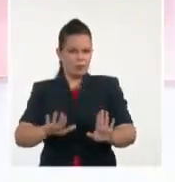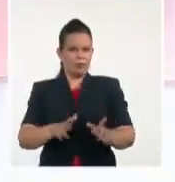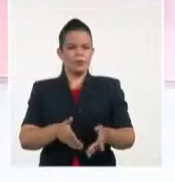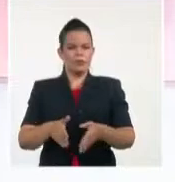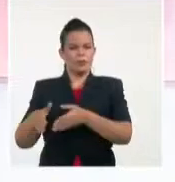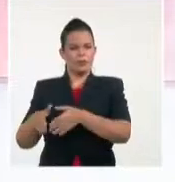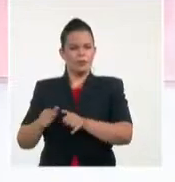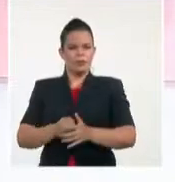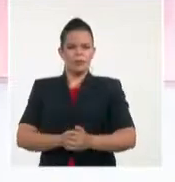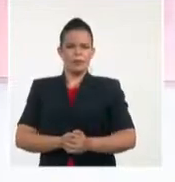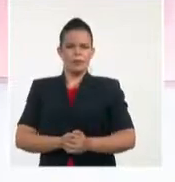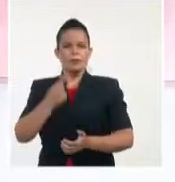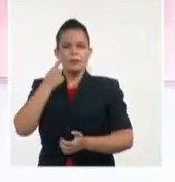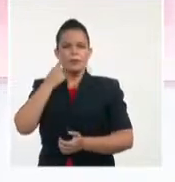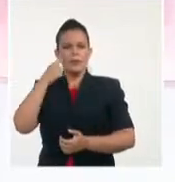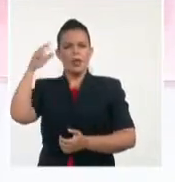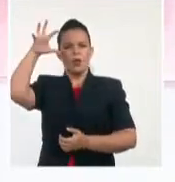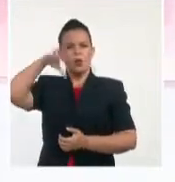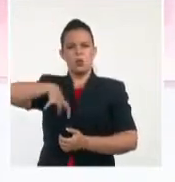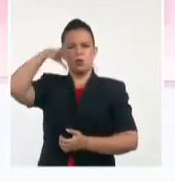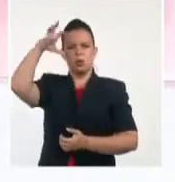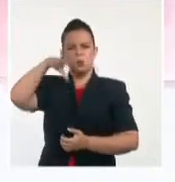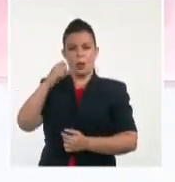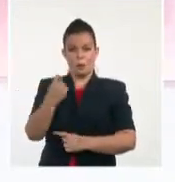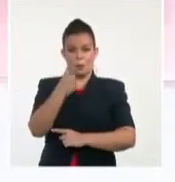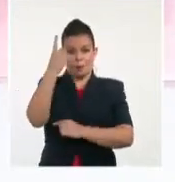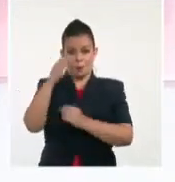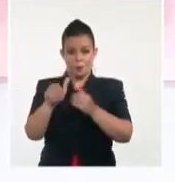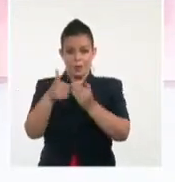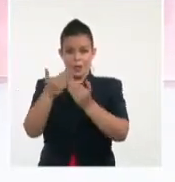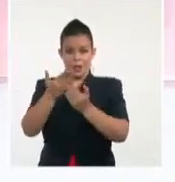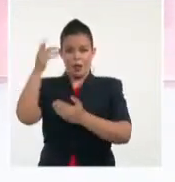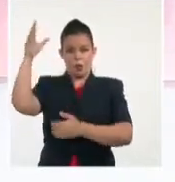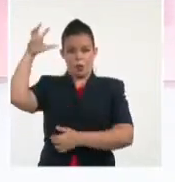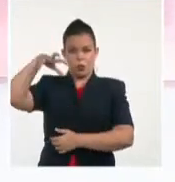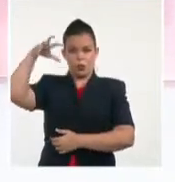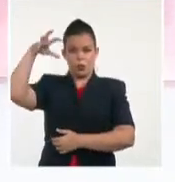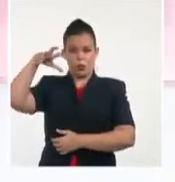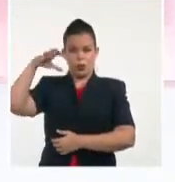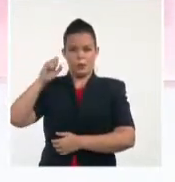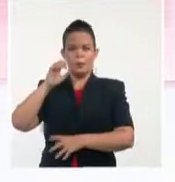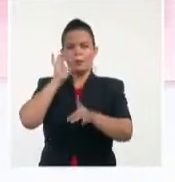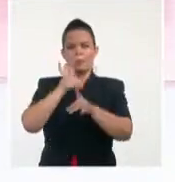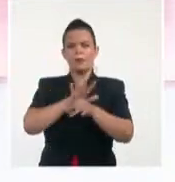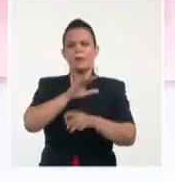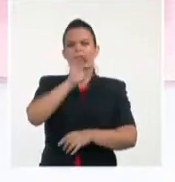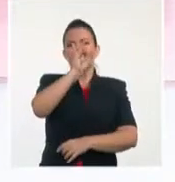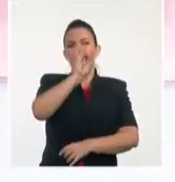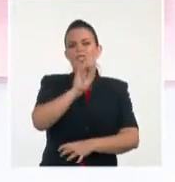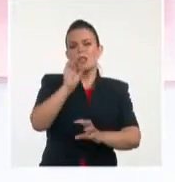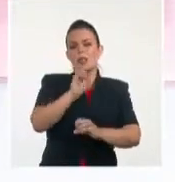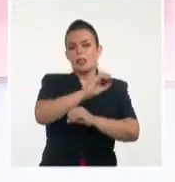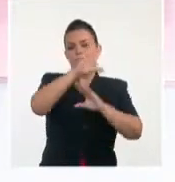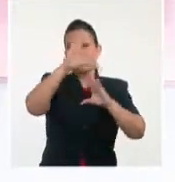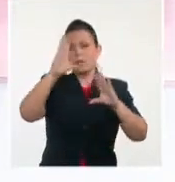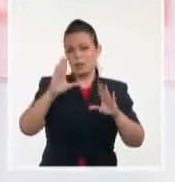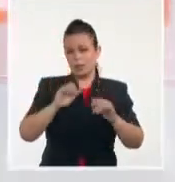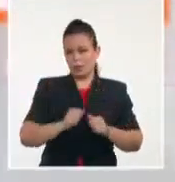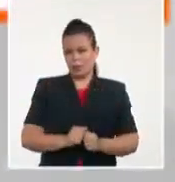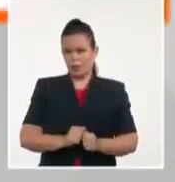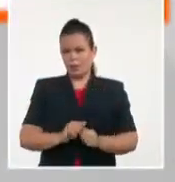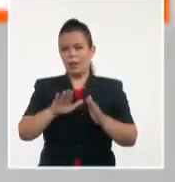Esta fue la lluvia del primer día de Elsa. De las 7 de la mañana del día